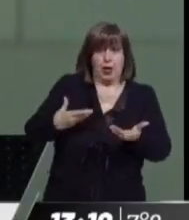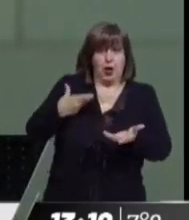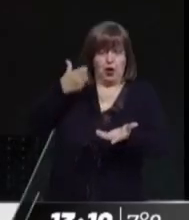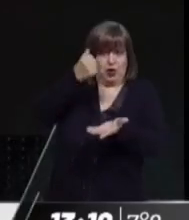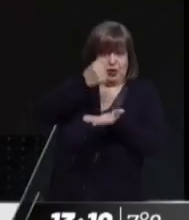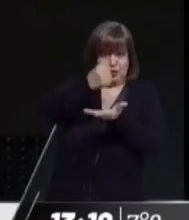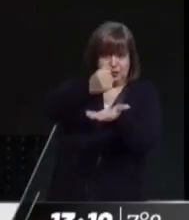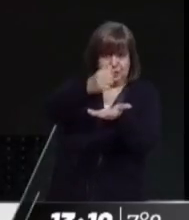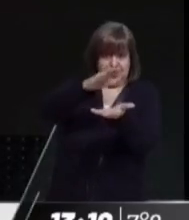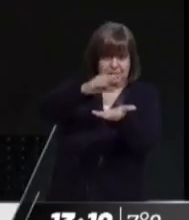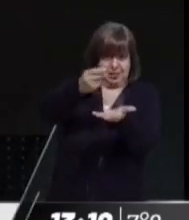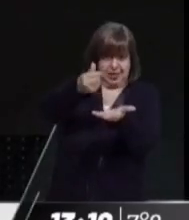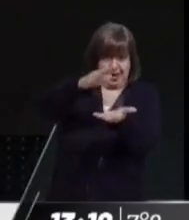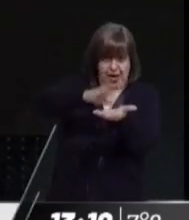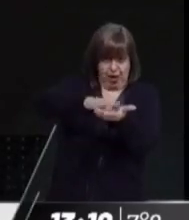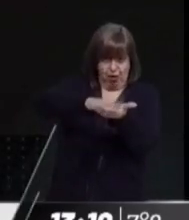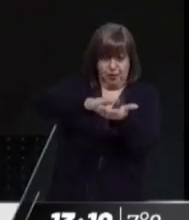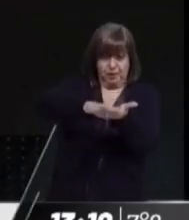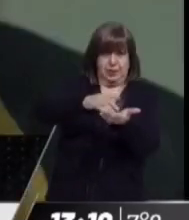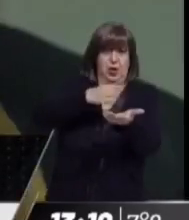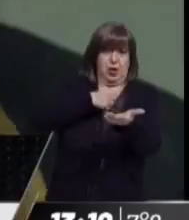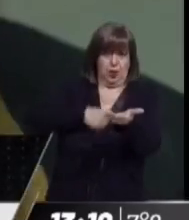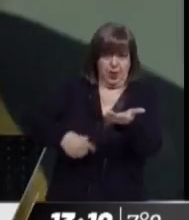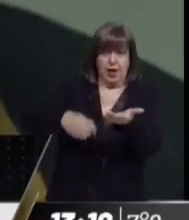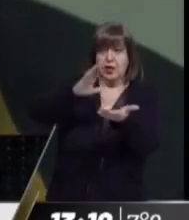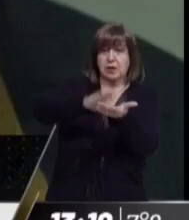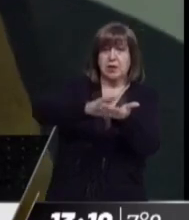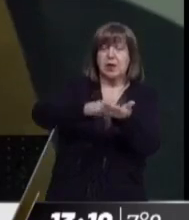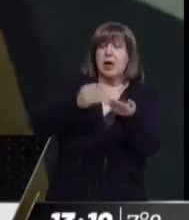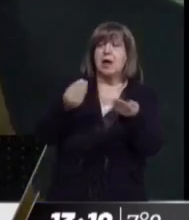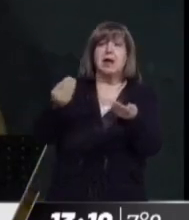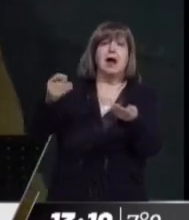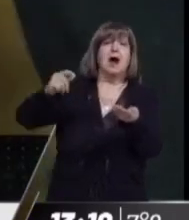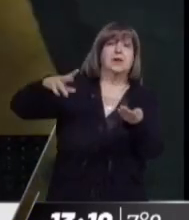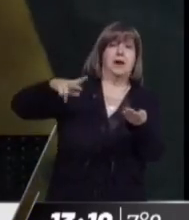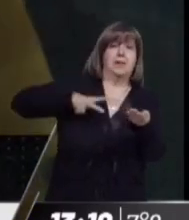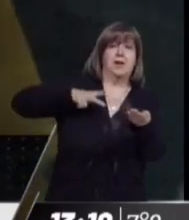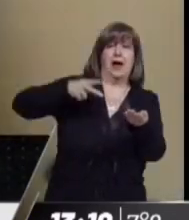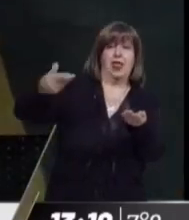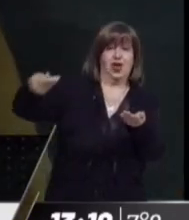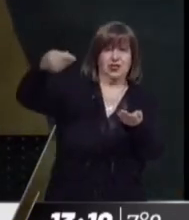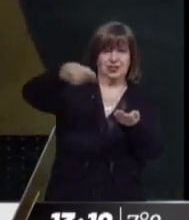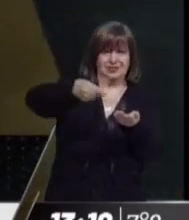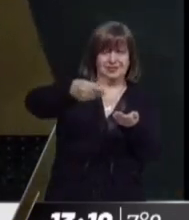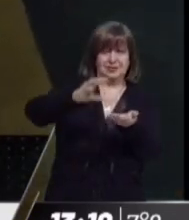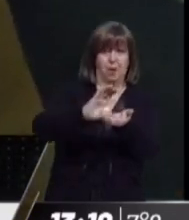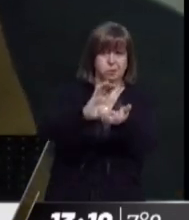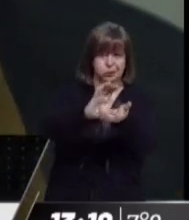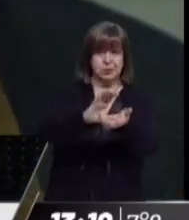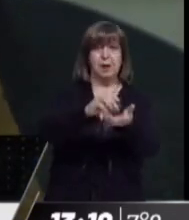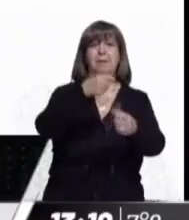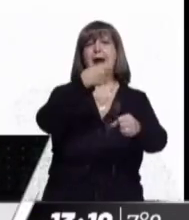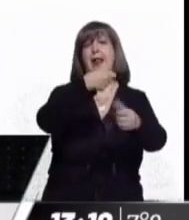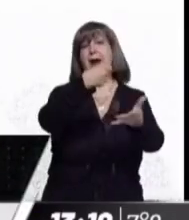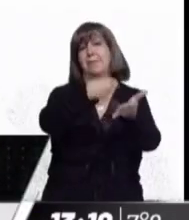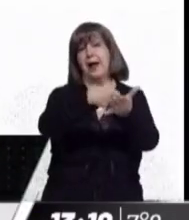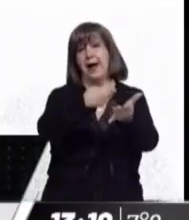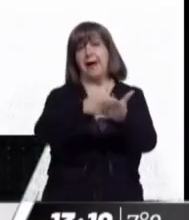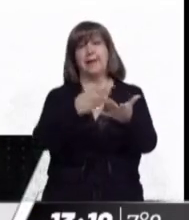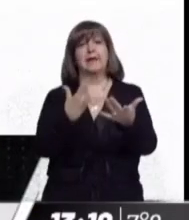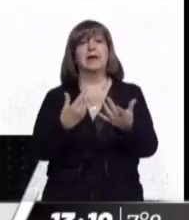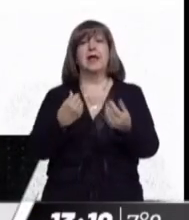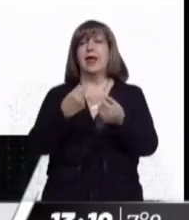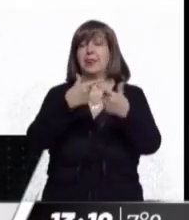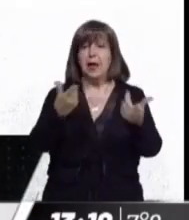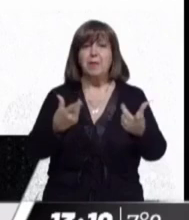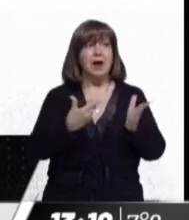película con capital de la provincia para darle difusión, por supuesto, a la provincia de Mendoza, sus paisajes, y